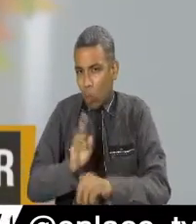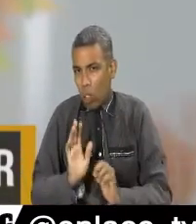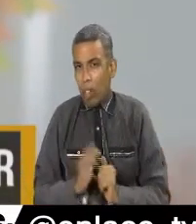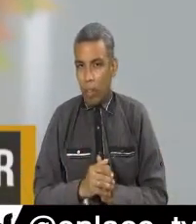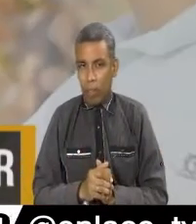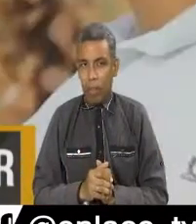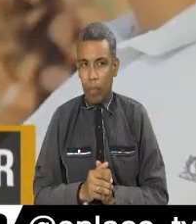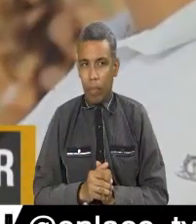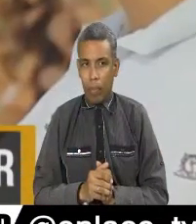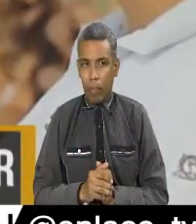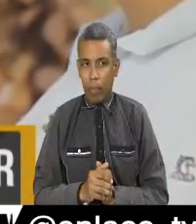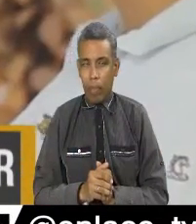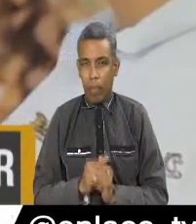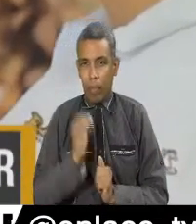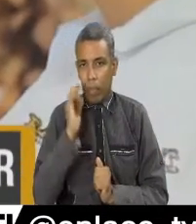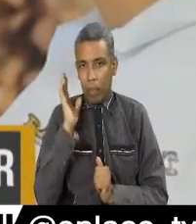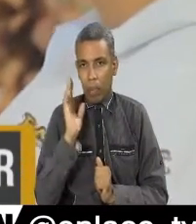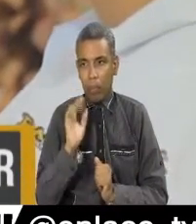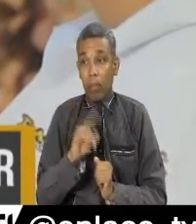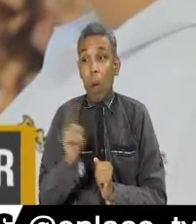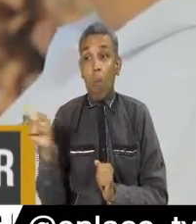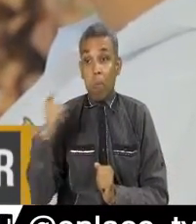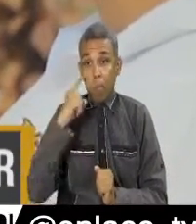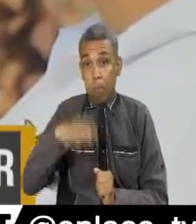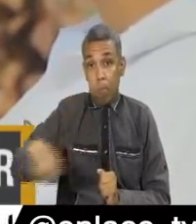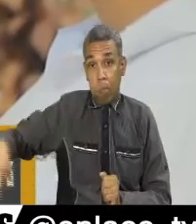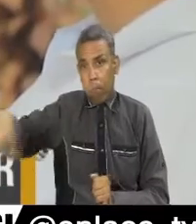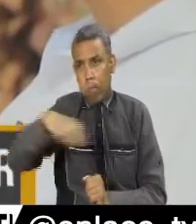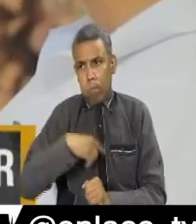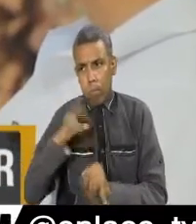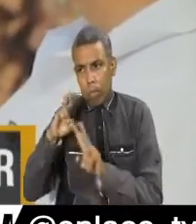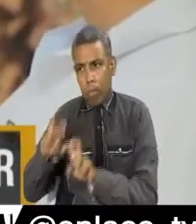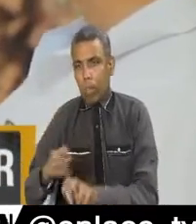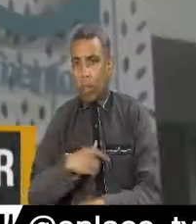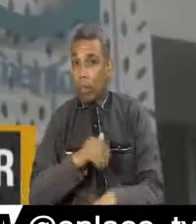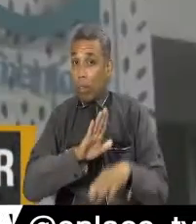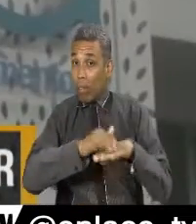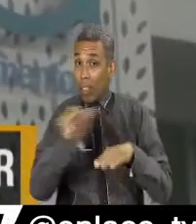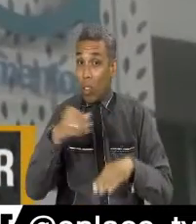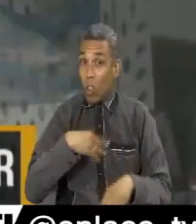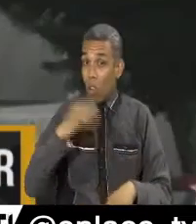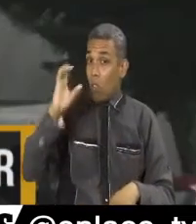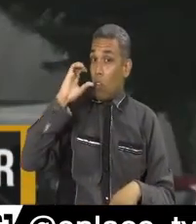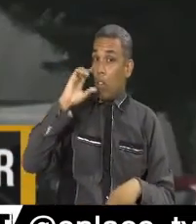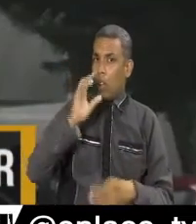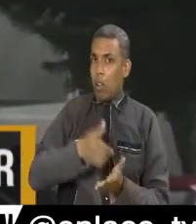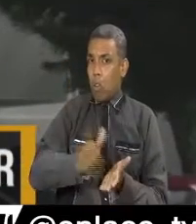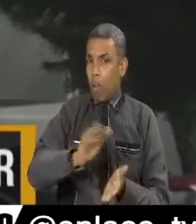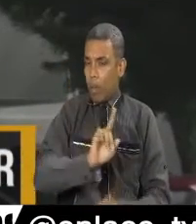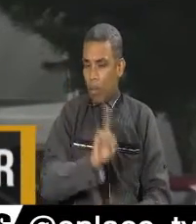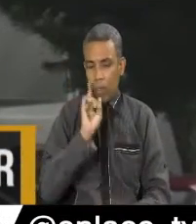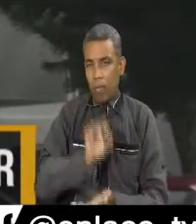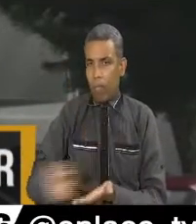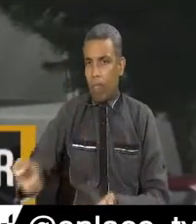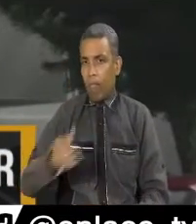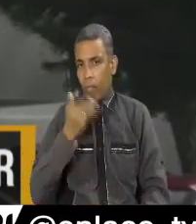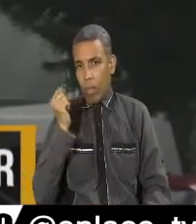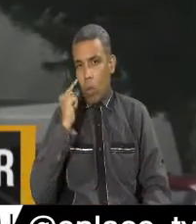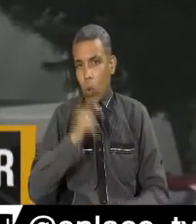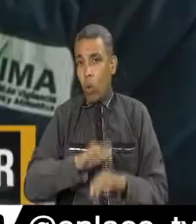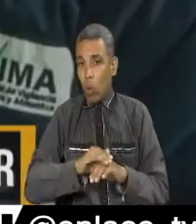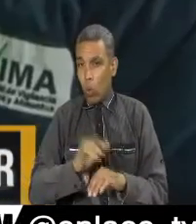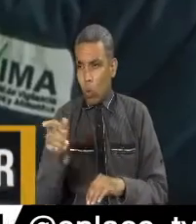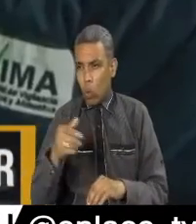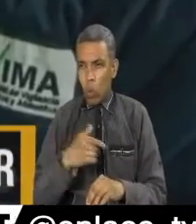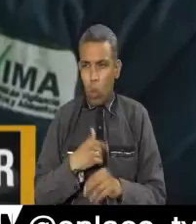de suplemento dietario. Las autoridades alertan a la ciudadanía para que se abstengan de comprar estos medicamentos y asimismo denuncien los lugares